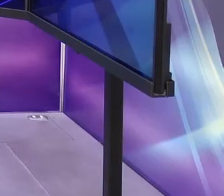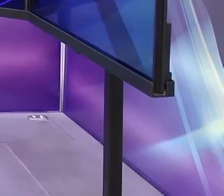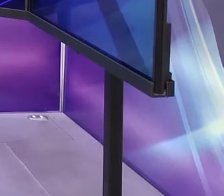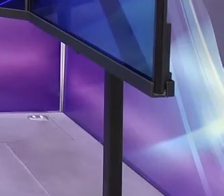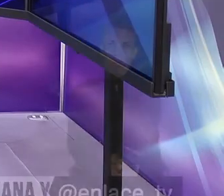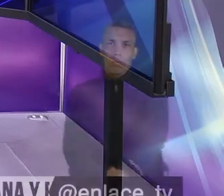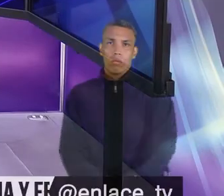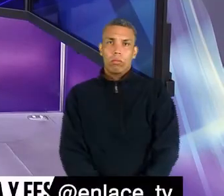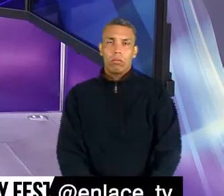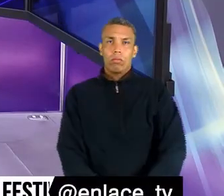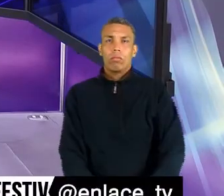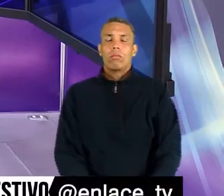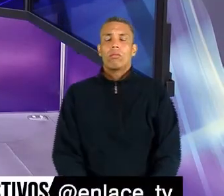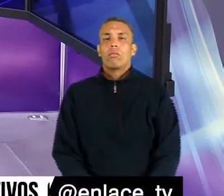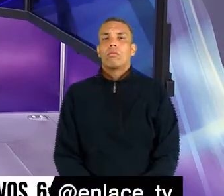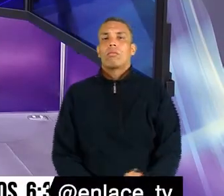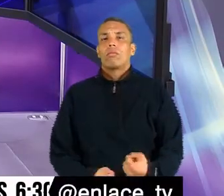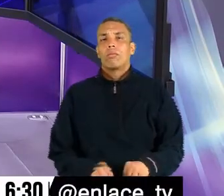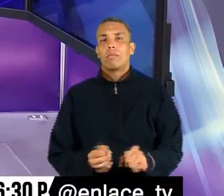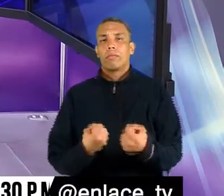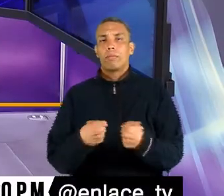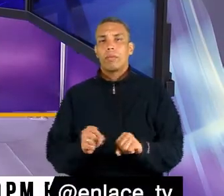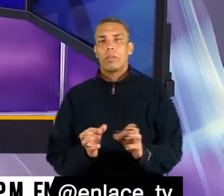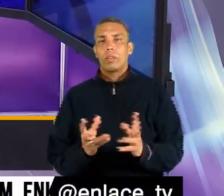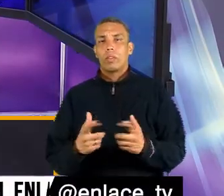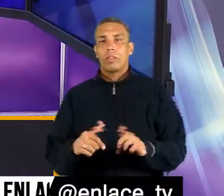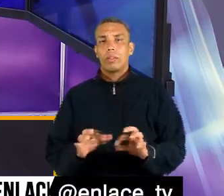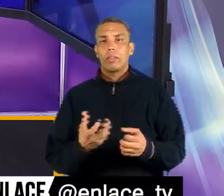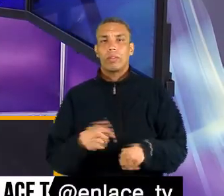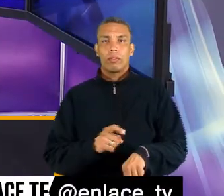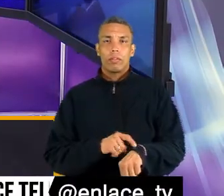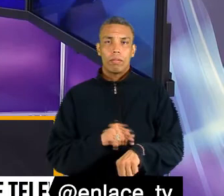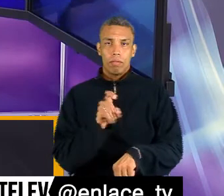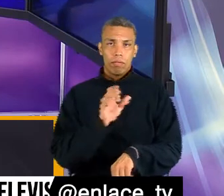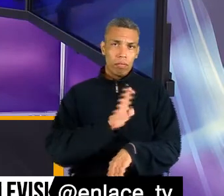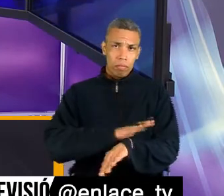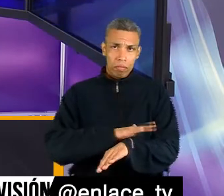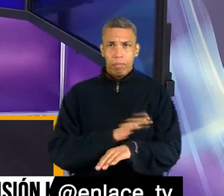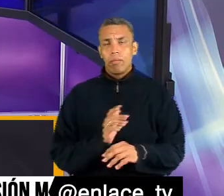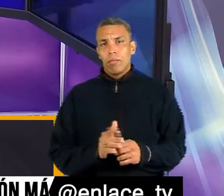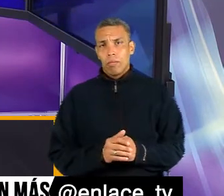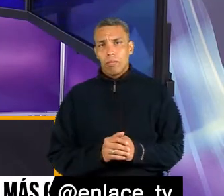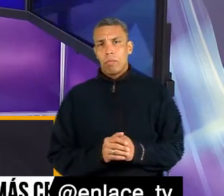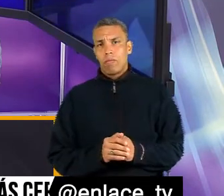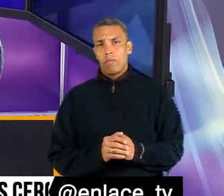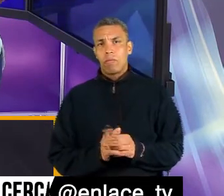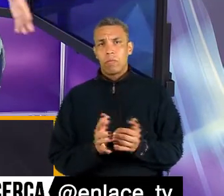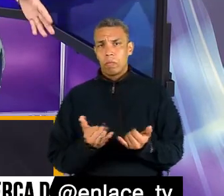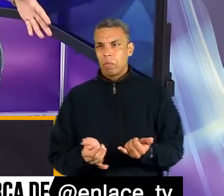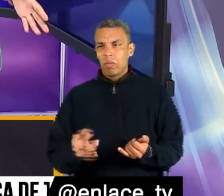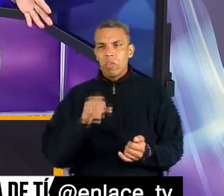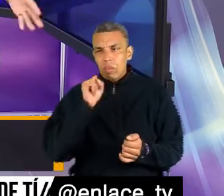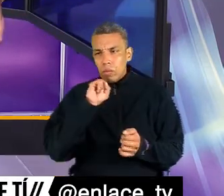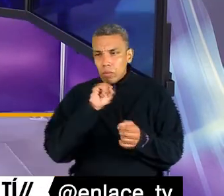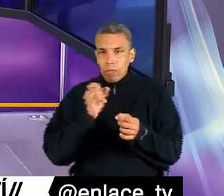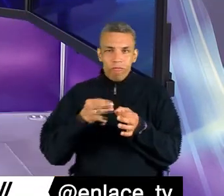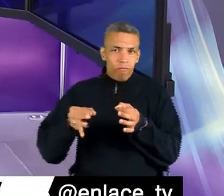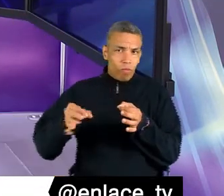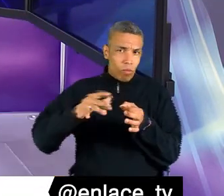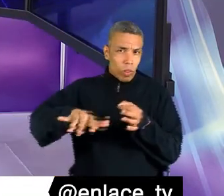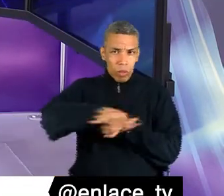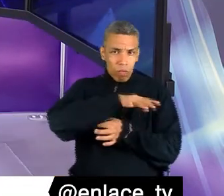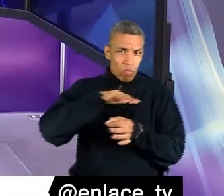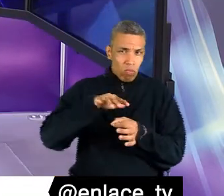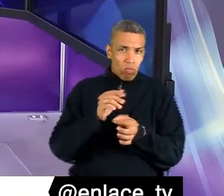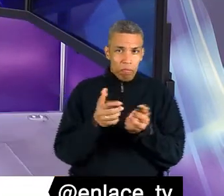6 en punto de la tarde. Es momento de que ustedes conozcan la información más importante que se registra en Barranca Bermeja y la región del Magdalena Medio.